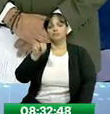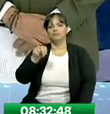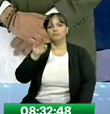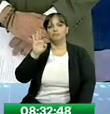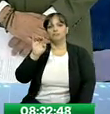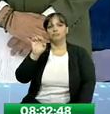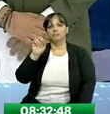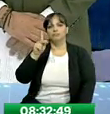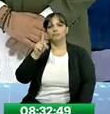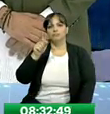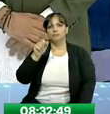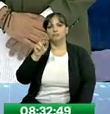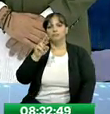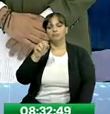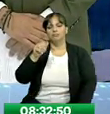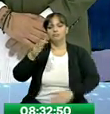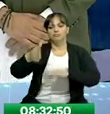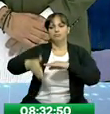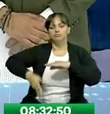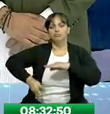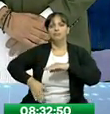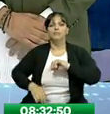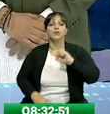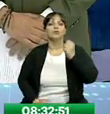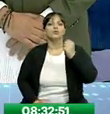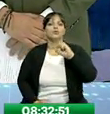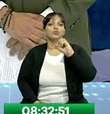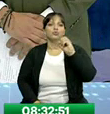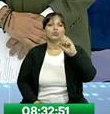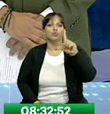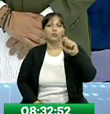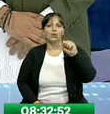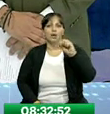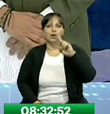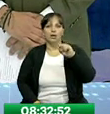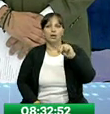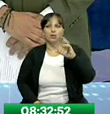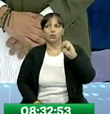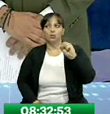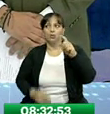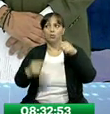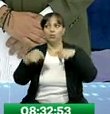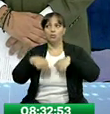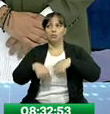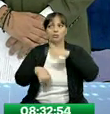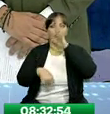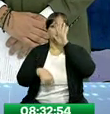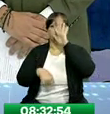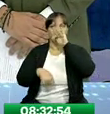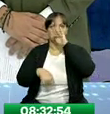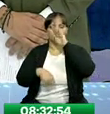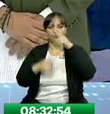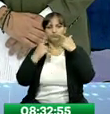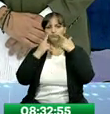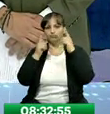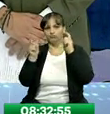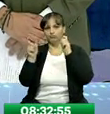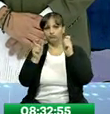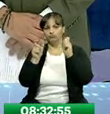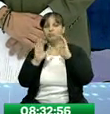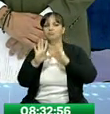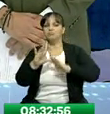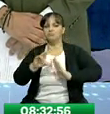un operativo de control de parte de la autoridad de tránsito municipal se desarrolla con algunas novedades más